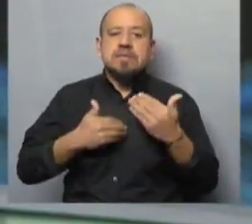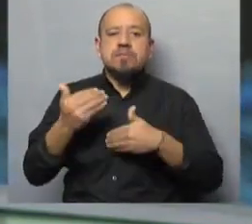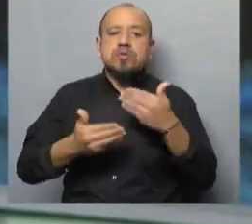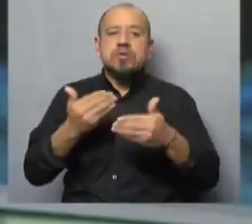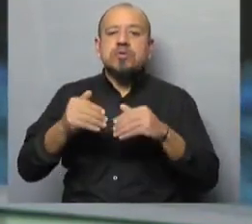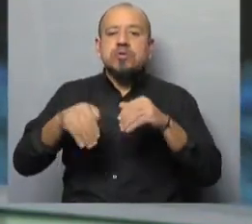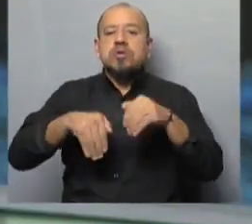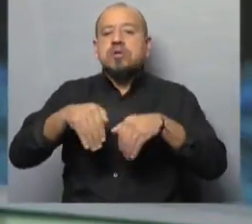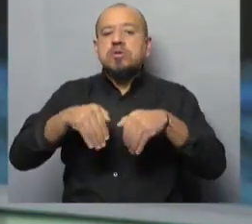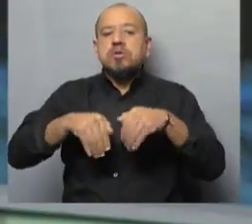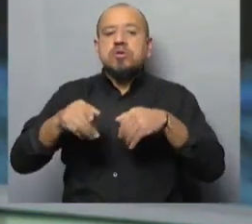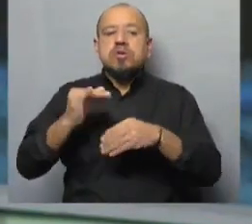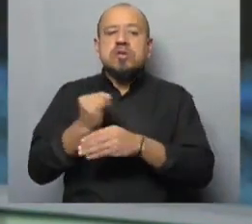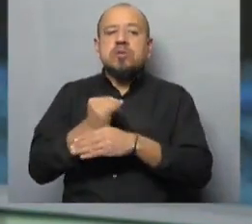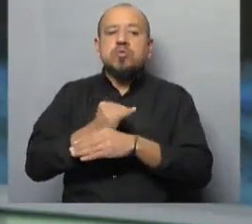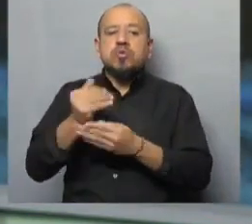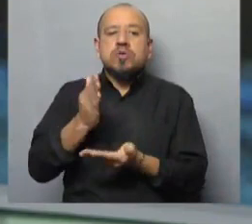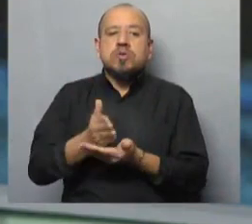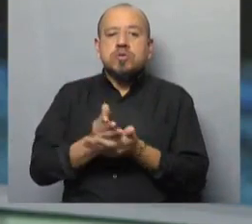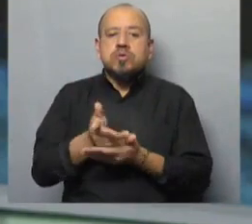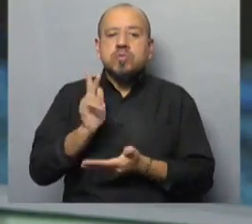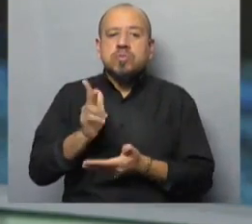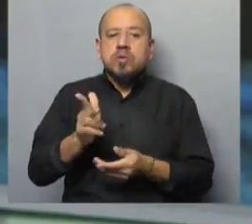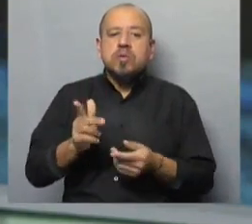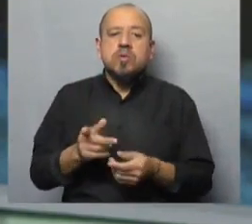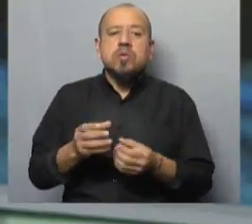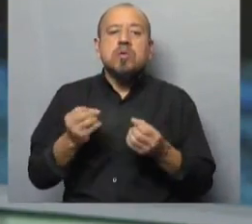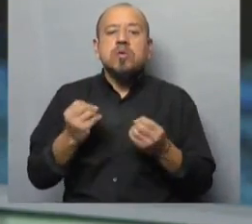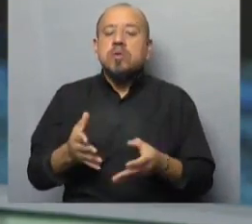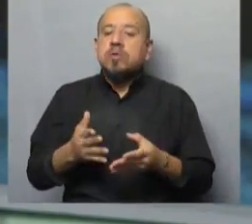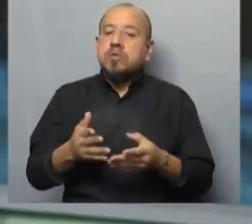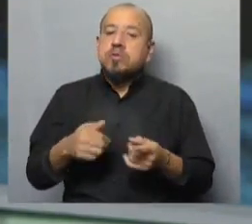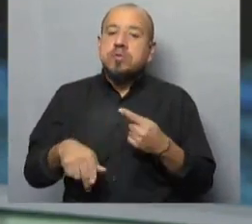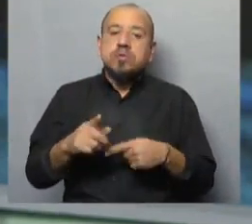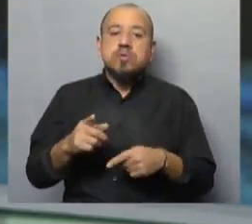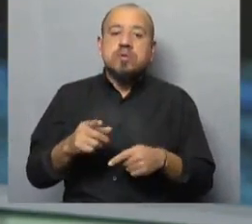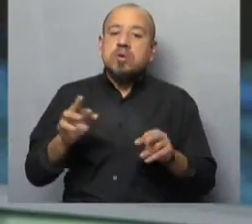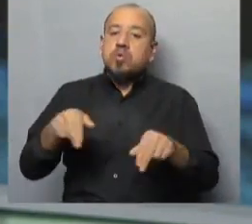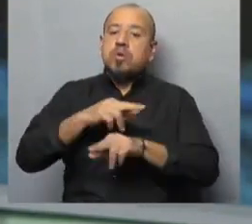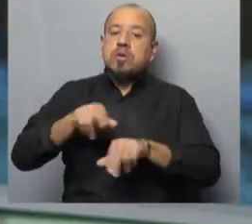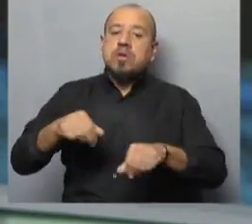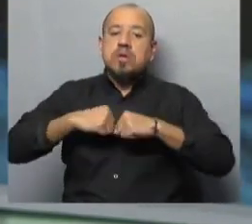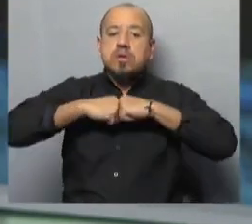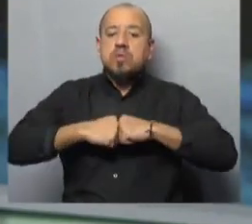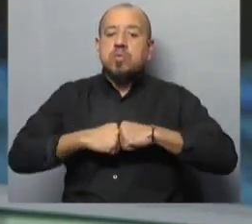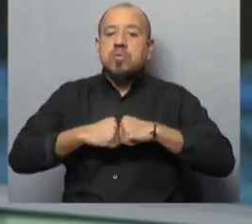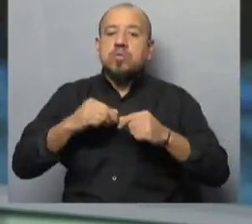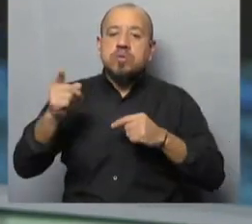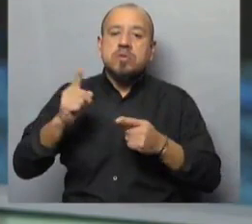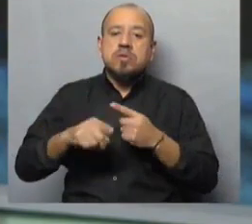elección del consejo directivo en institución de derechos humanos y defensoría del pueblo promoviendo acción de nulidad ante el tribunal de lo contencioso